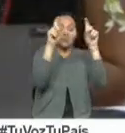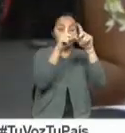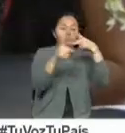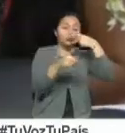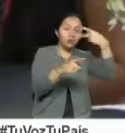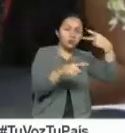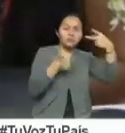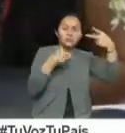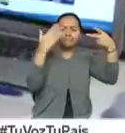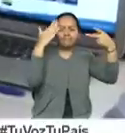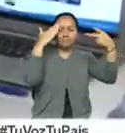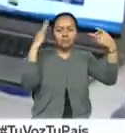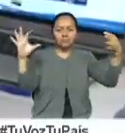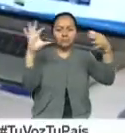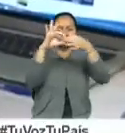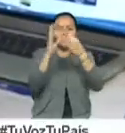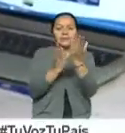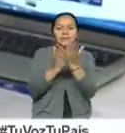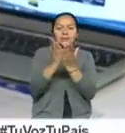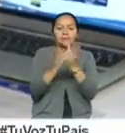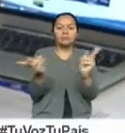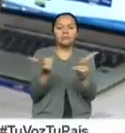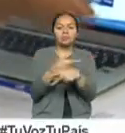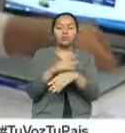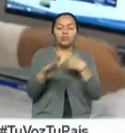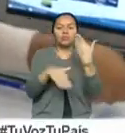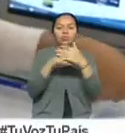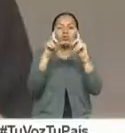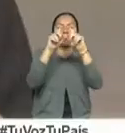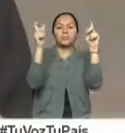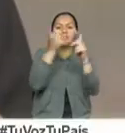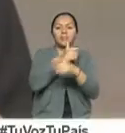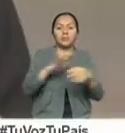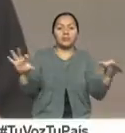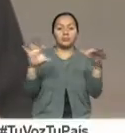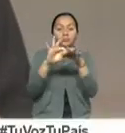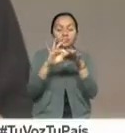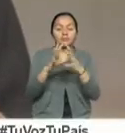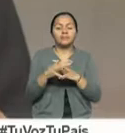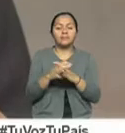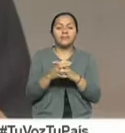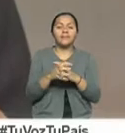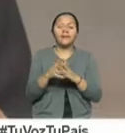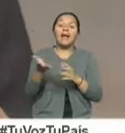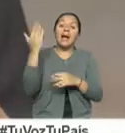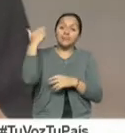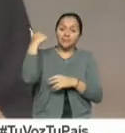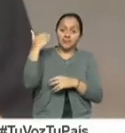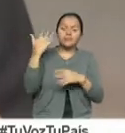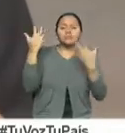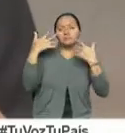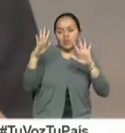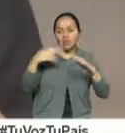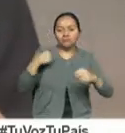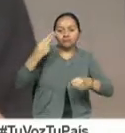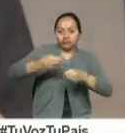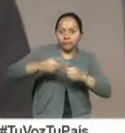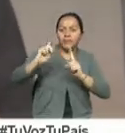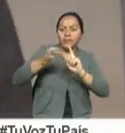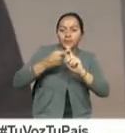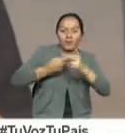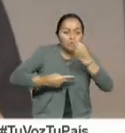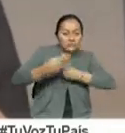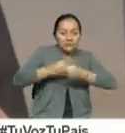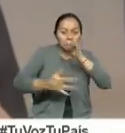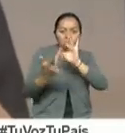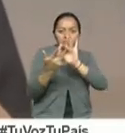dar a conocer los servicios y productos a las empresas privadas. La UNA ya participó en la anterior macro rueda de negocios. Hemos tenido